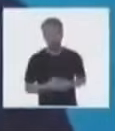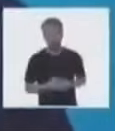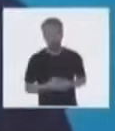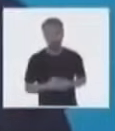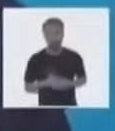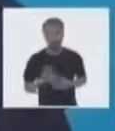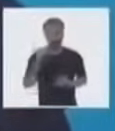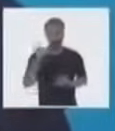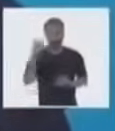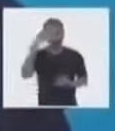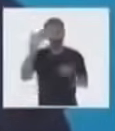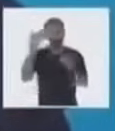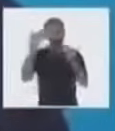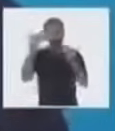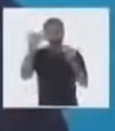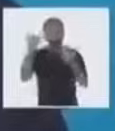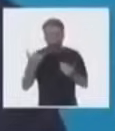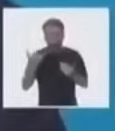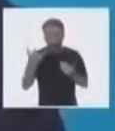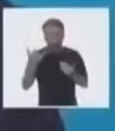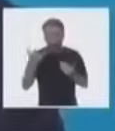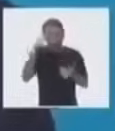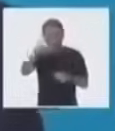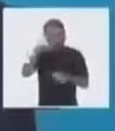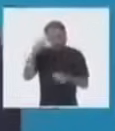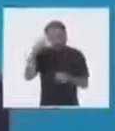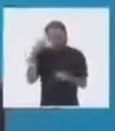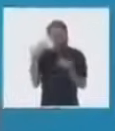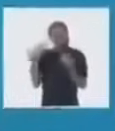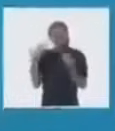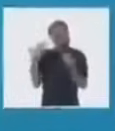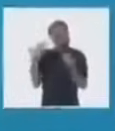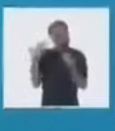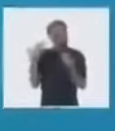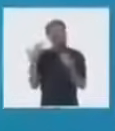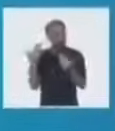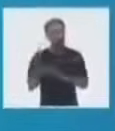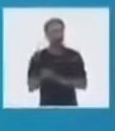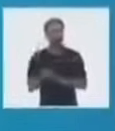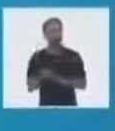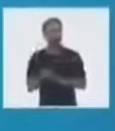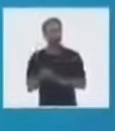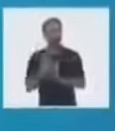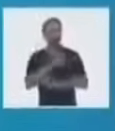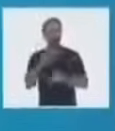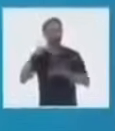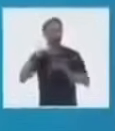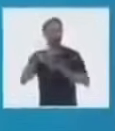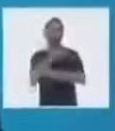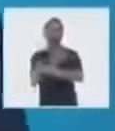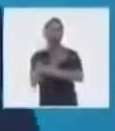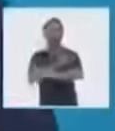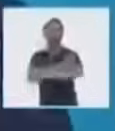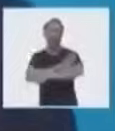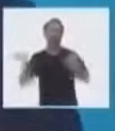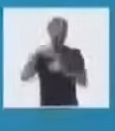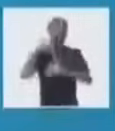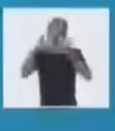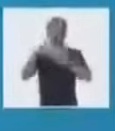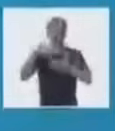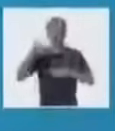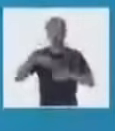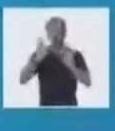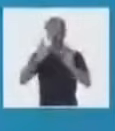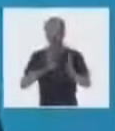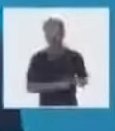pero no están de acuerdo con ninguno de los dos. No. Somos otro proyecto político. Me parece la mayoría de los votantes. Ahora, entiendo que. Yo creo